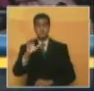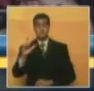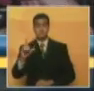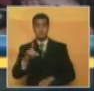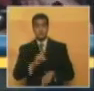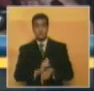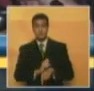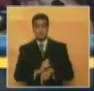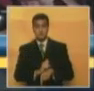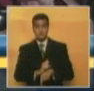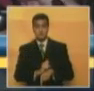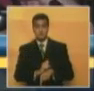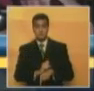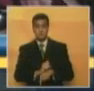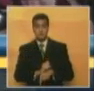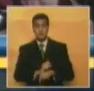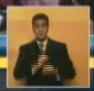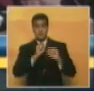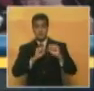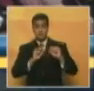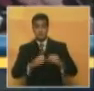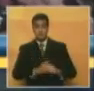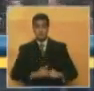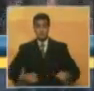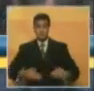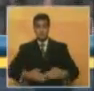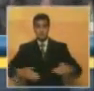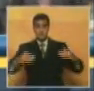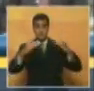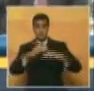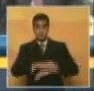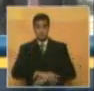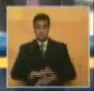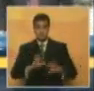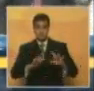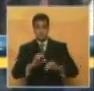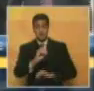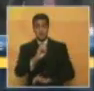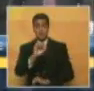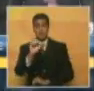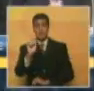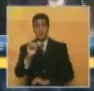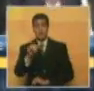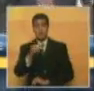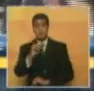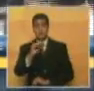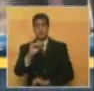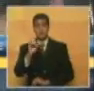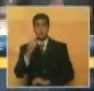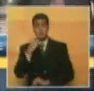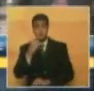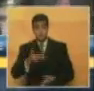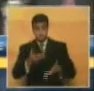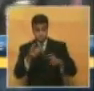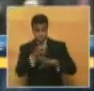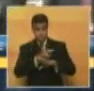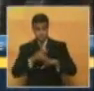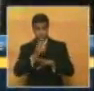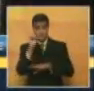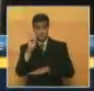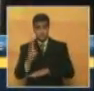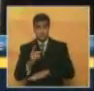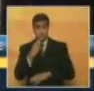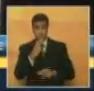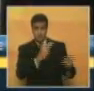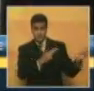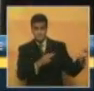horas de esta huelga de hambre será levantada. El secretario general de la OEA, José Miguel Insulza, exhortó al gobierno de Venezuela a